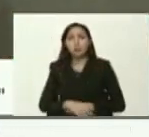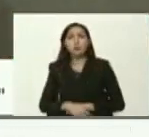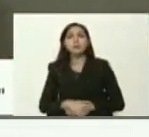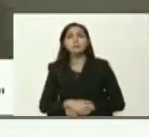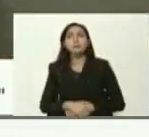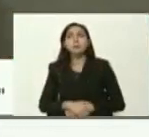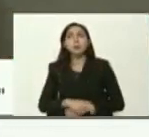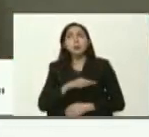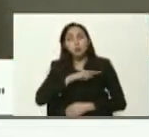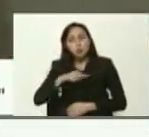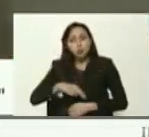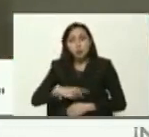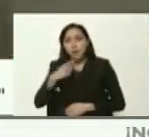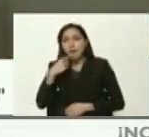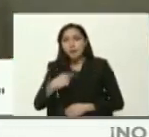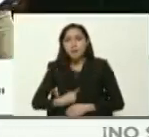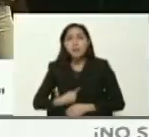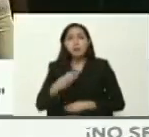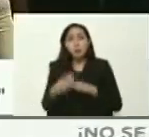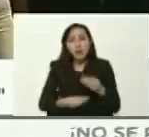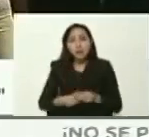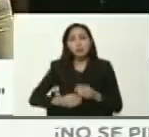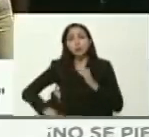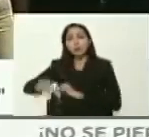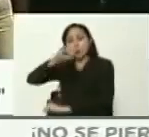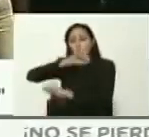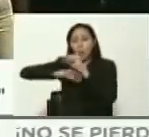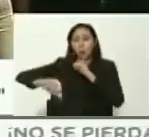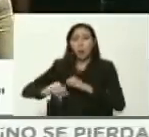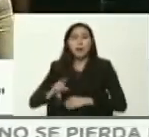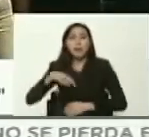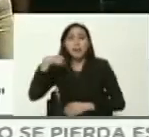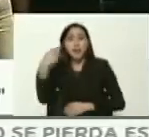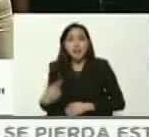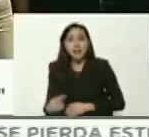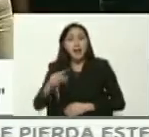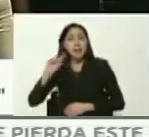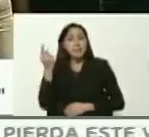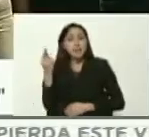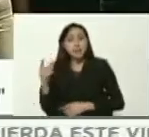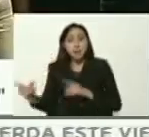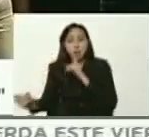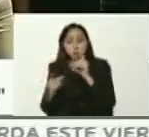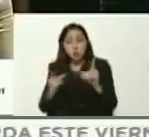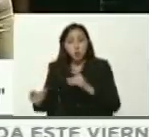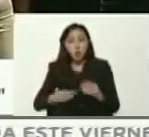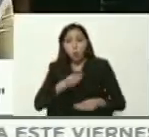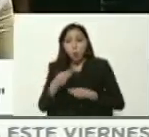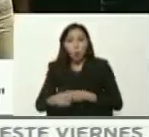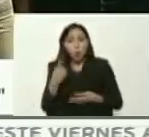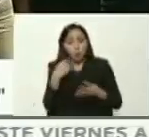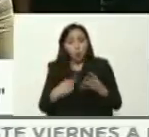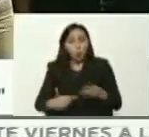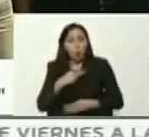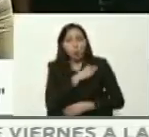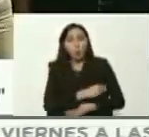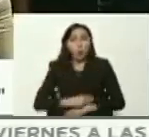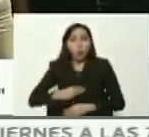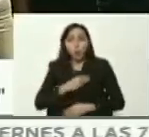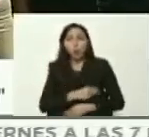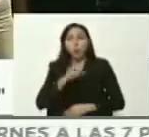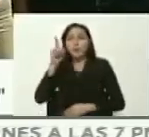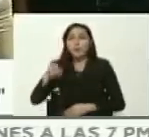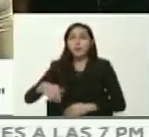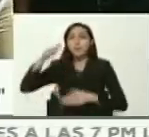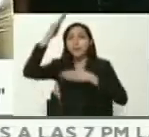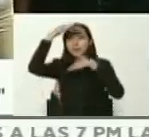usted entonces pasar a la ofensiva. Y ya mismo, ayer tuvimos la primera reunión con todas las bases de misiones para que de la